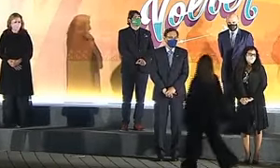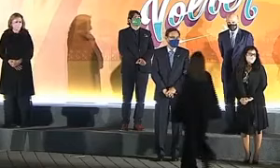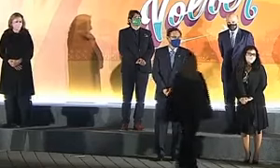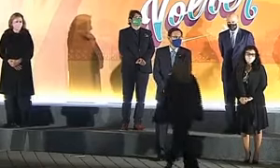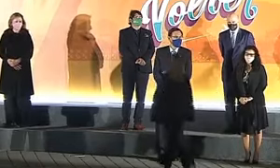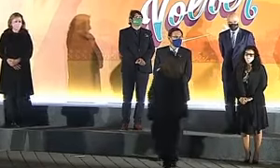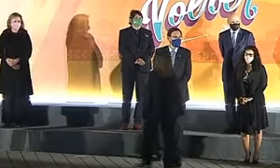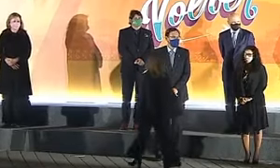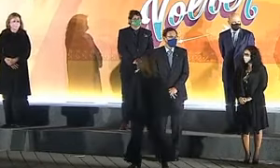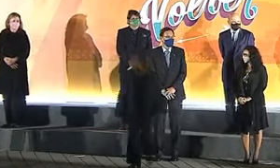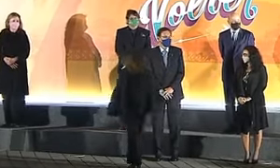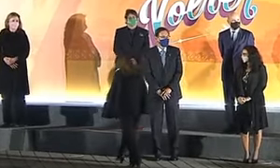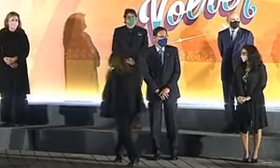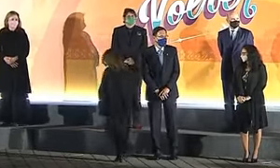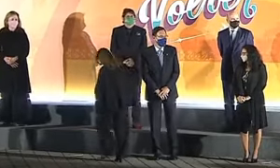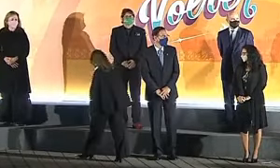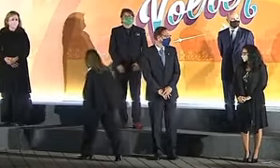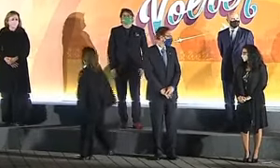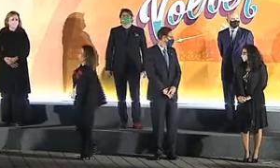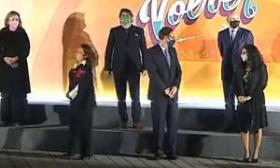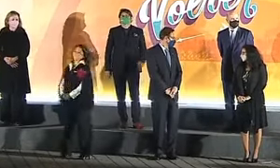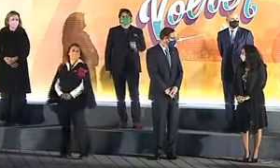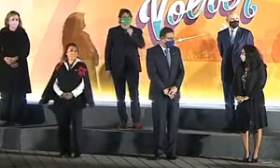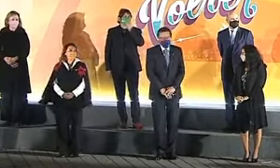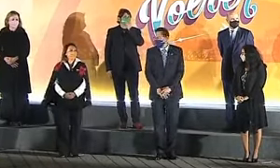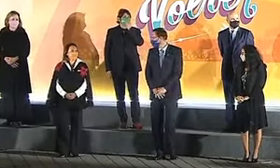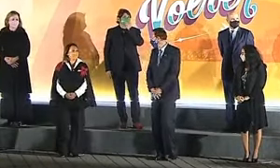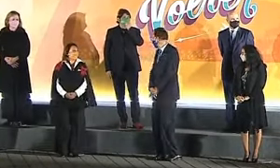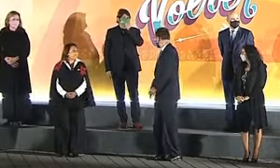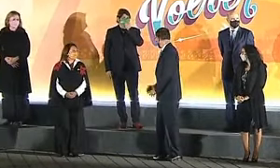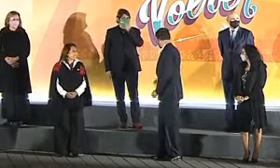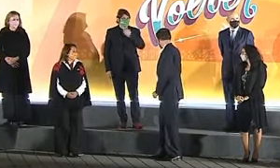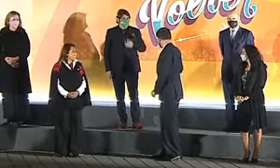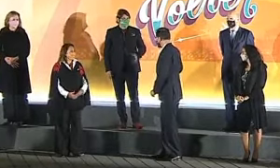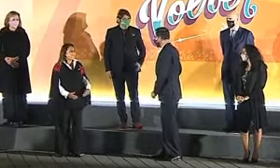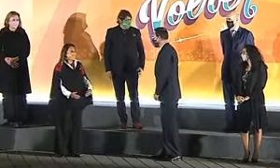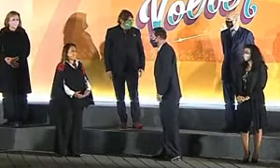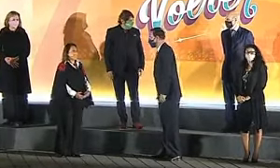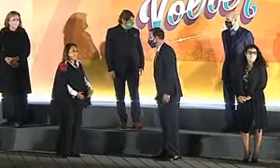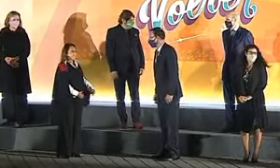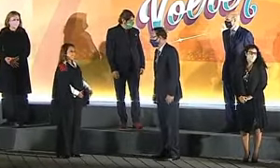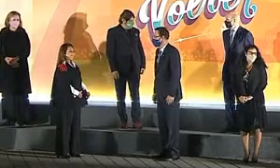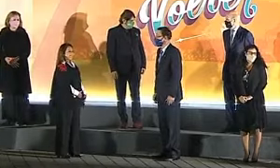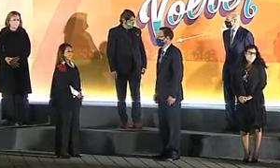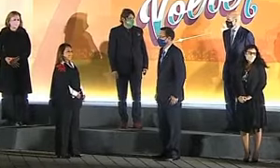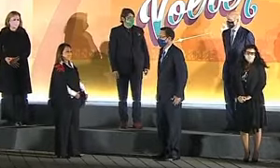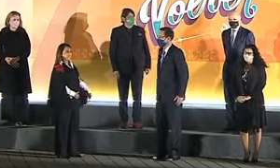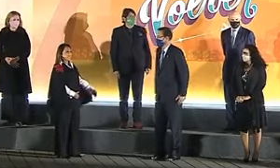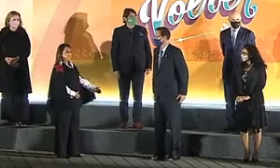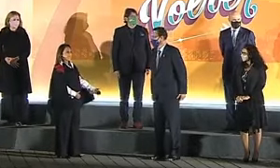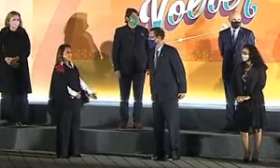representantes de nuestra gastronomía, de nuestras artesanías, de nuestra cultura.